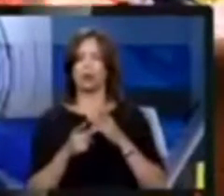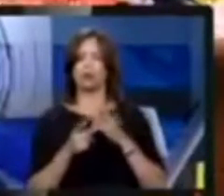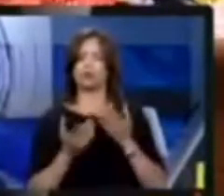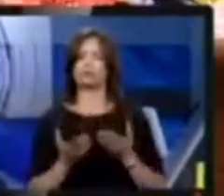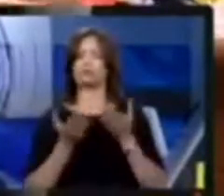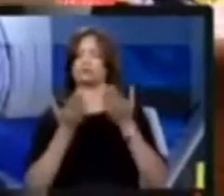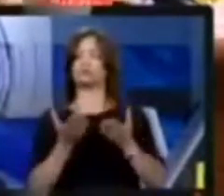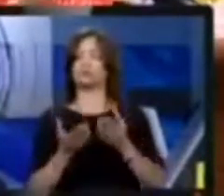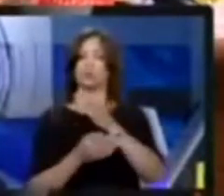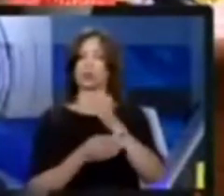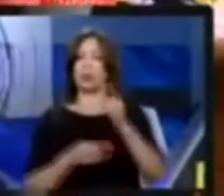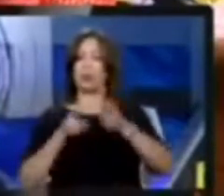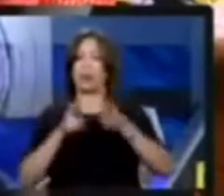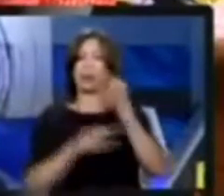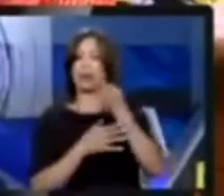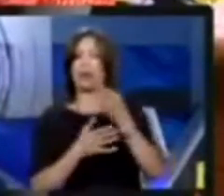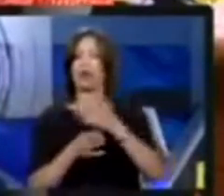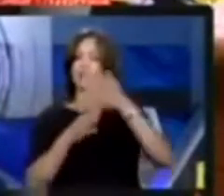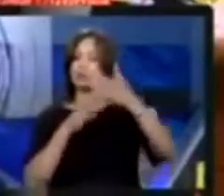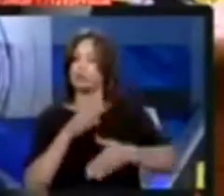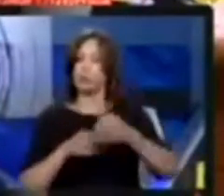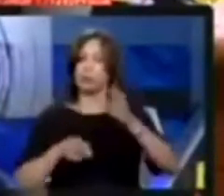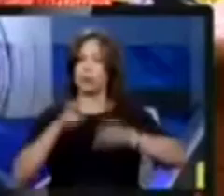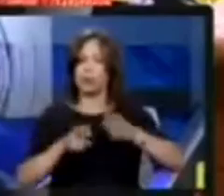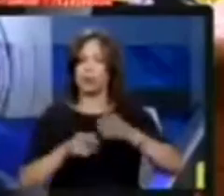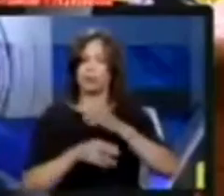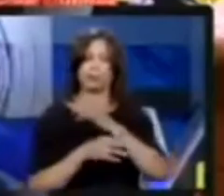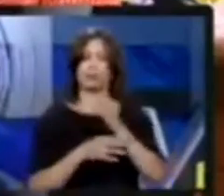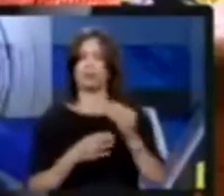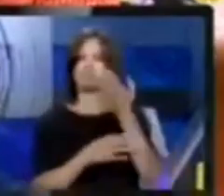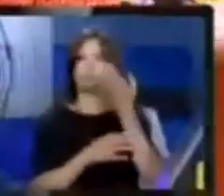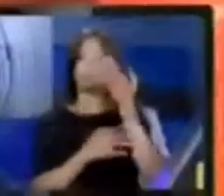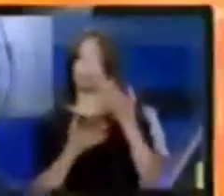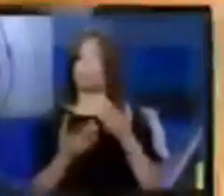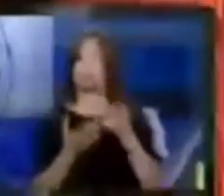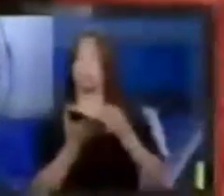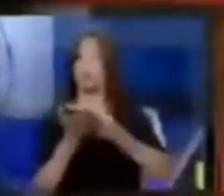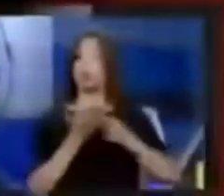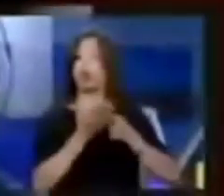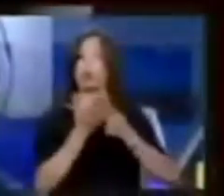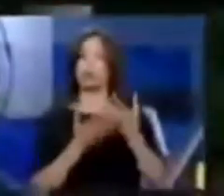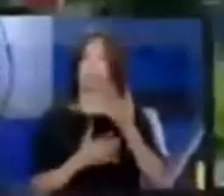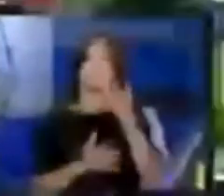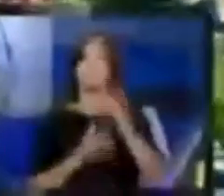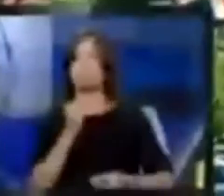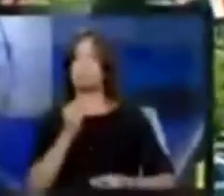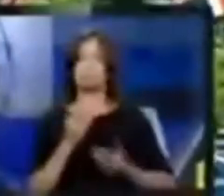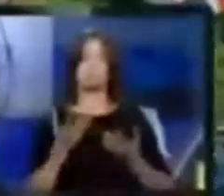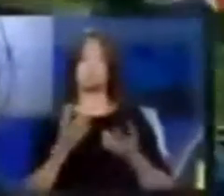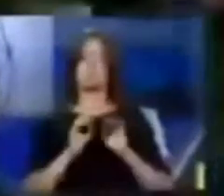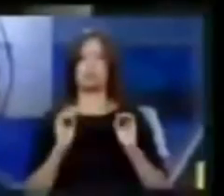un sometimiento inmediato, una finalización del debate, porque los debates desaparecieron.